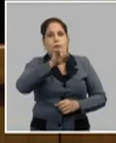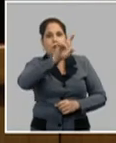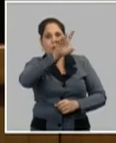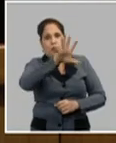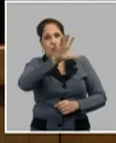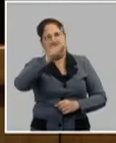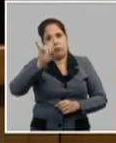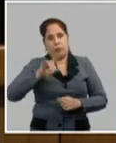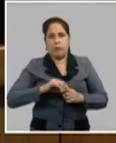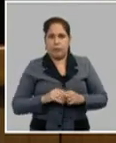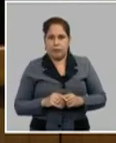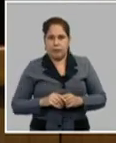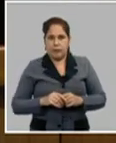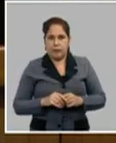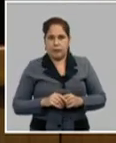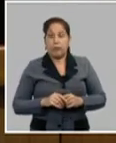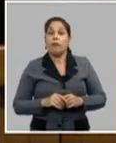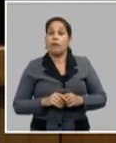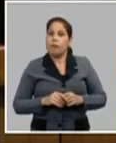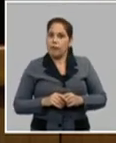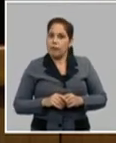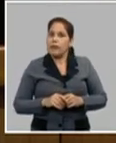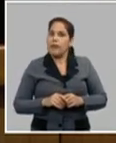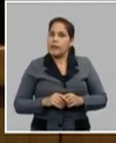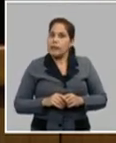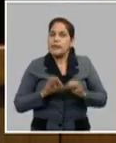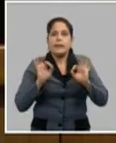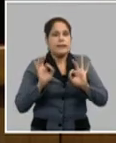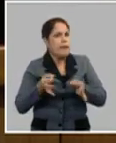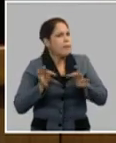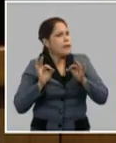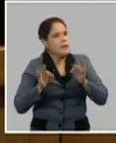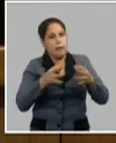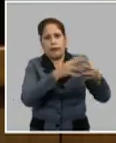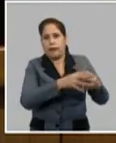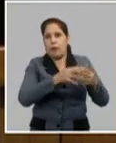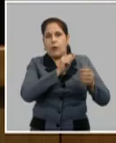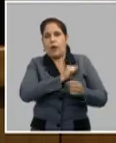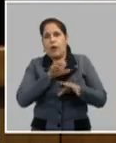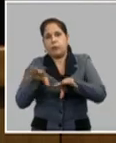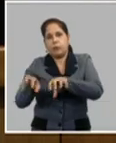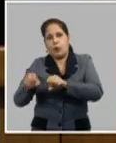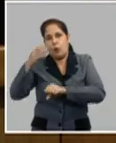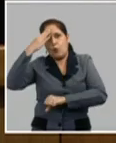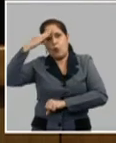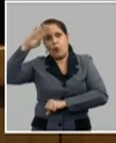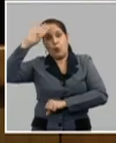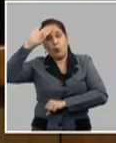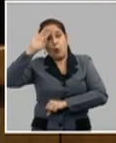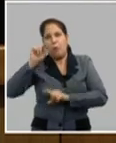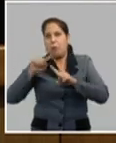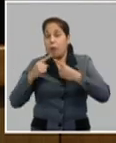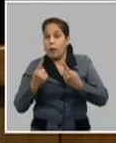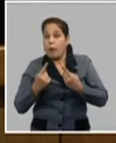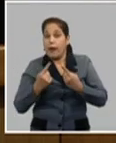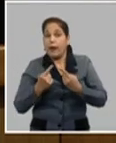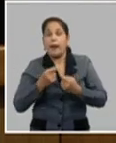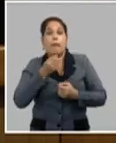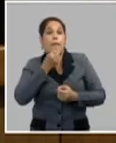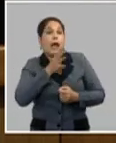1959. Es un desafío íntimamente asociado a la